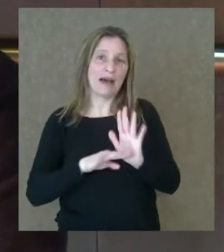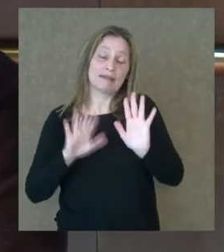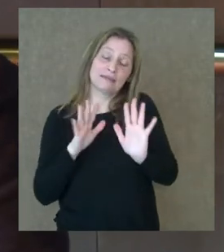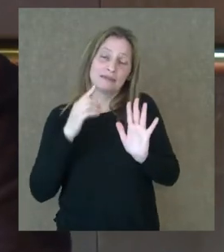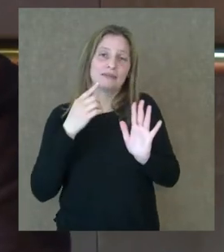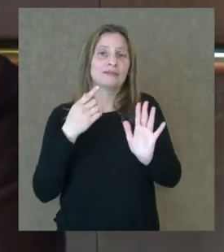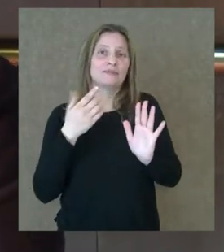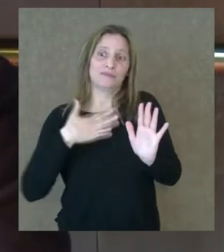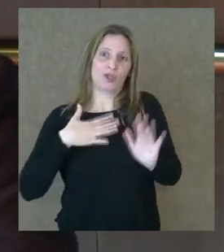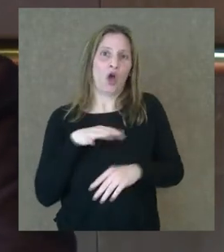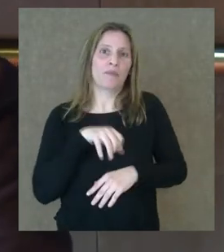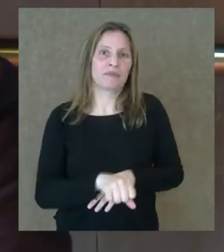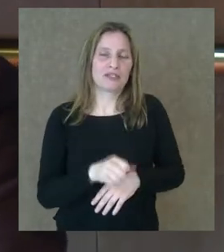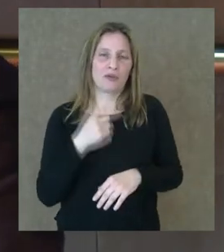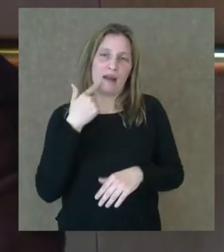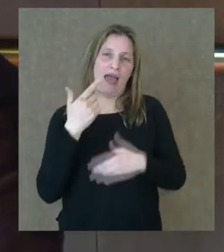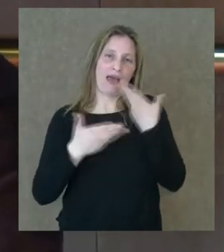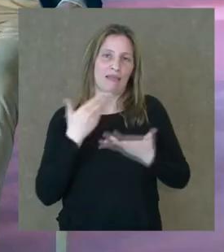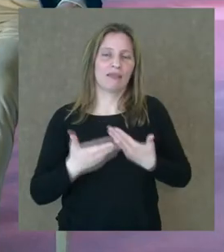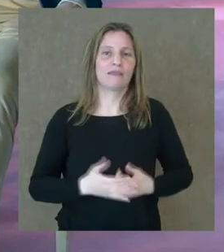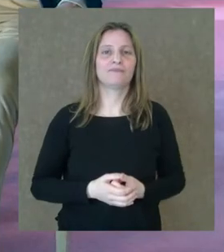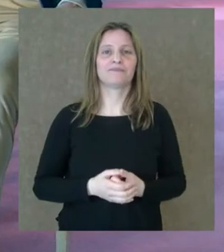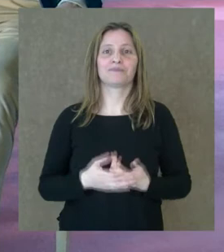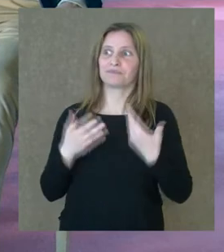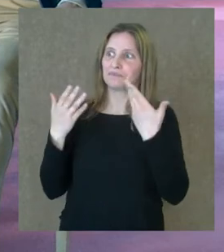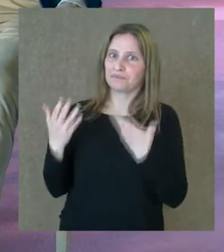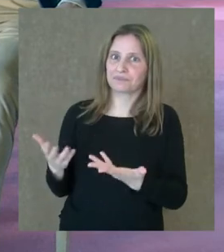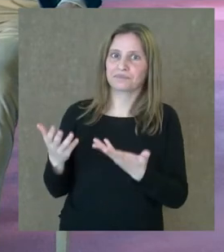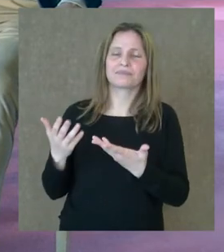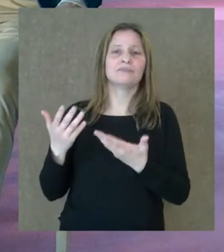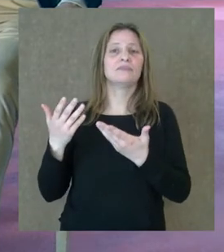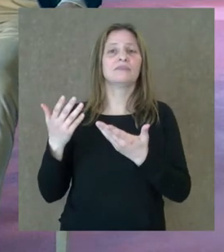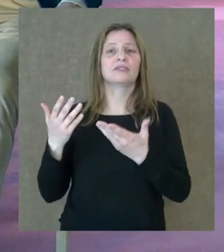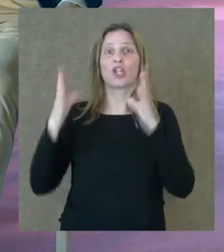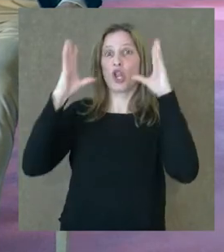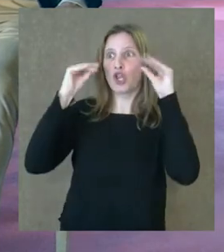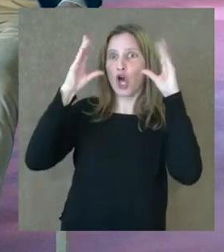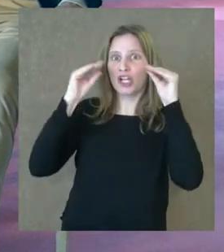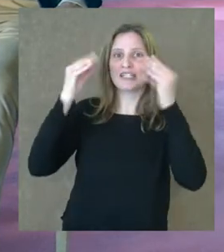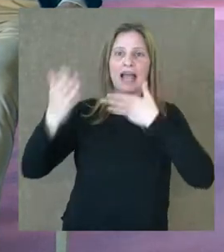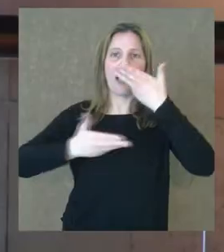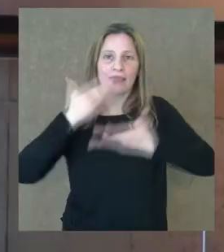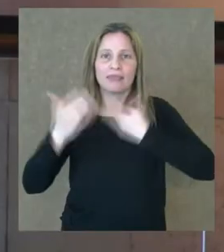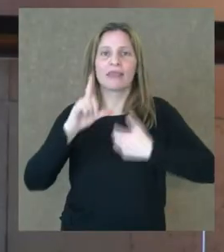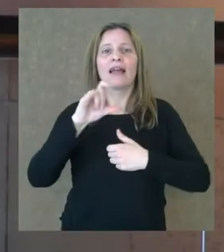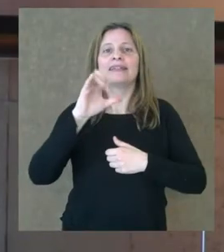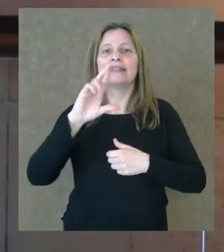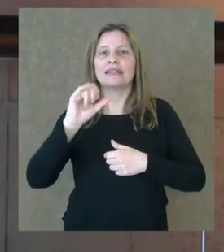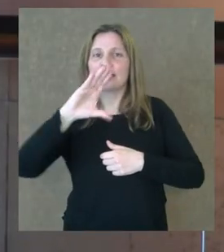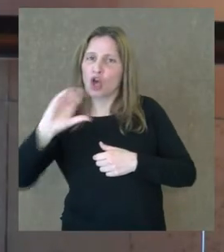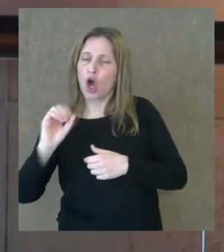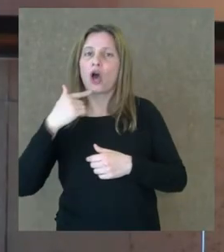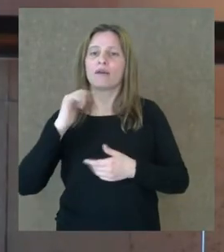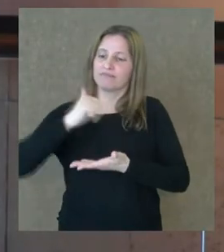son esos son mis mis compromisos dentro de la gala bueno el repertorio de la noche típica está dirigida por la maestra